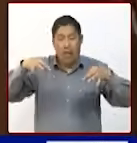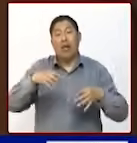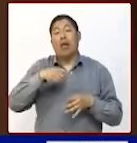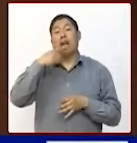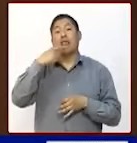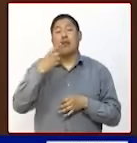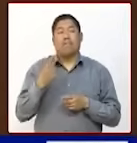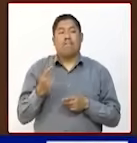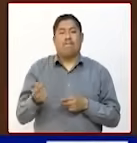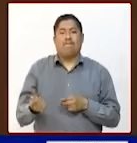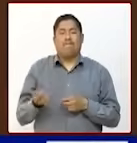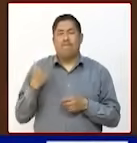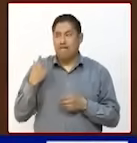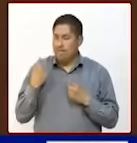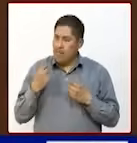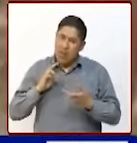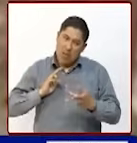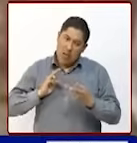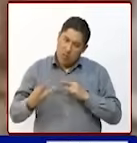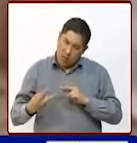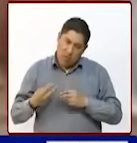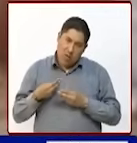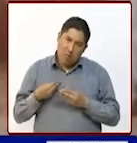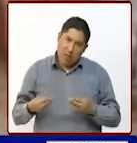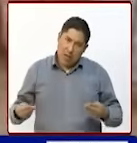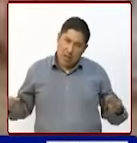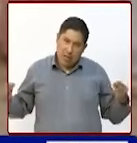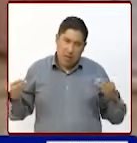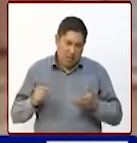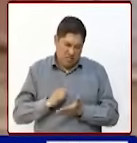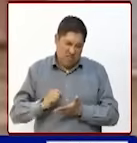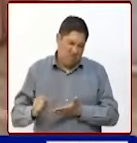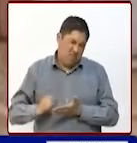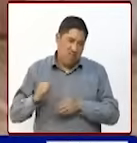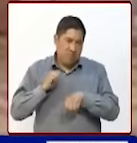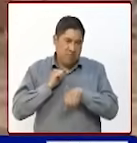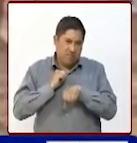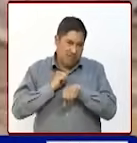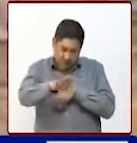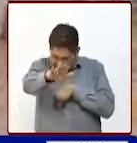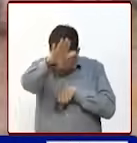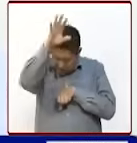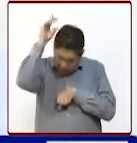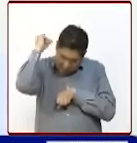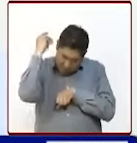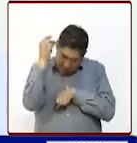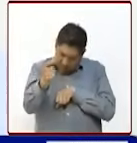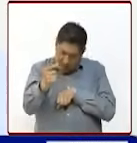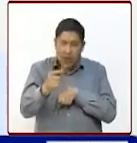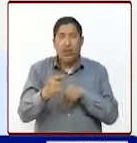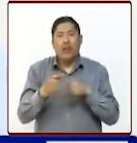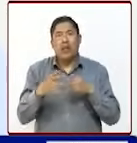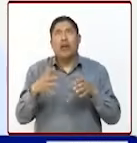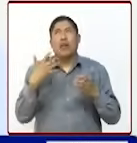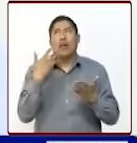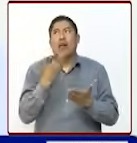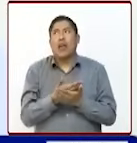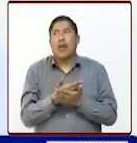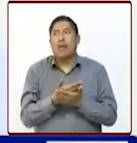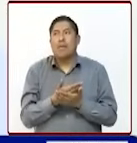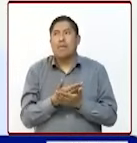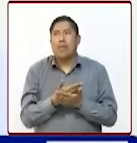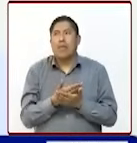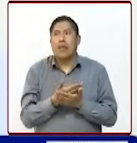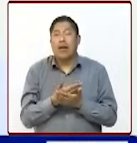se activó el protocolo para la reposición de material censal y logístico de manera inmediata. Se tiene prevista la llegada